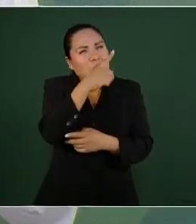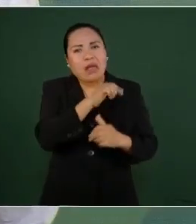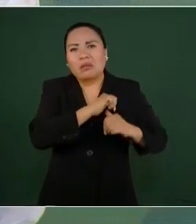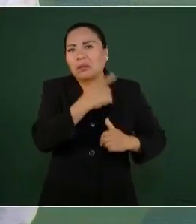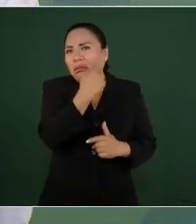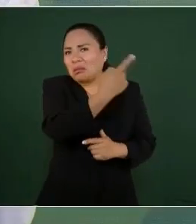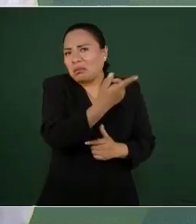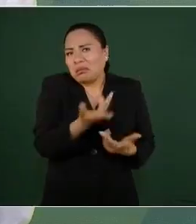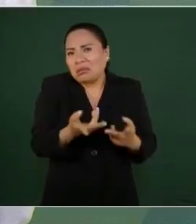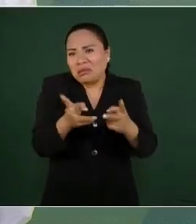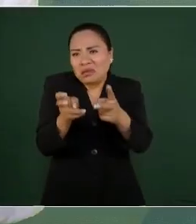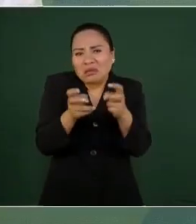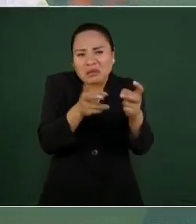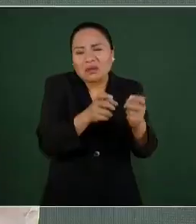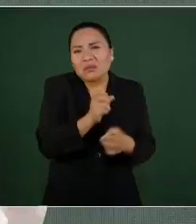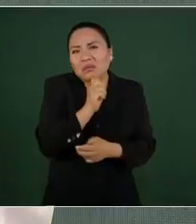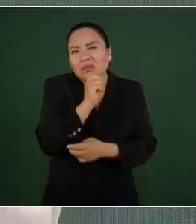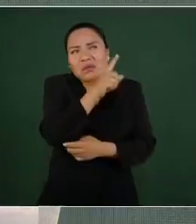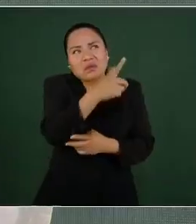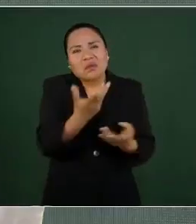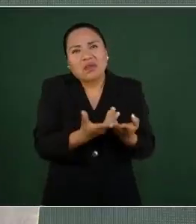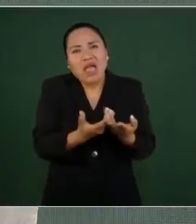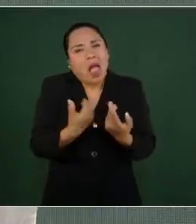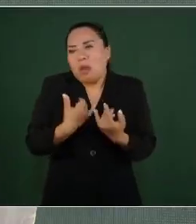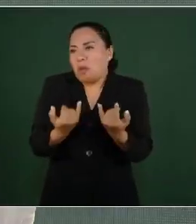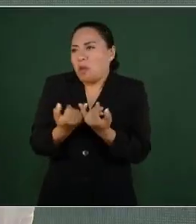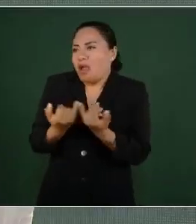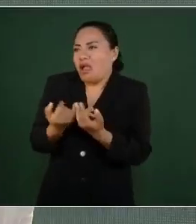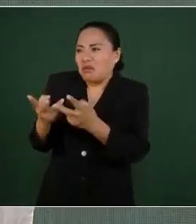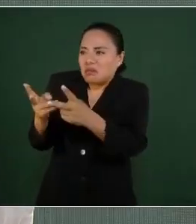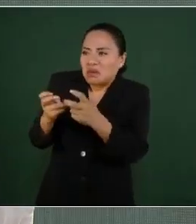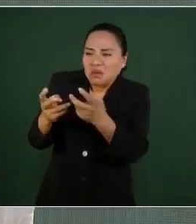ejemplo lo que pasaba con el huachicol.